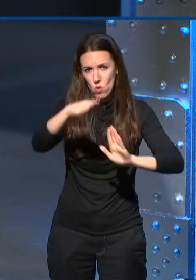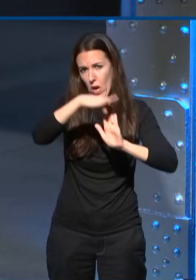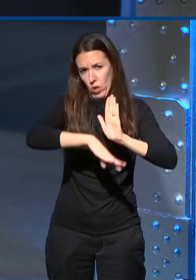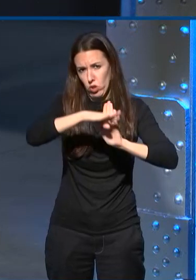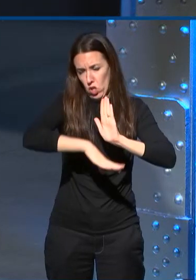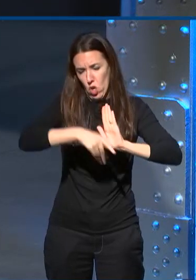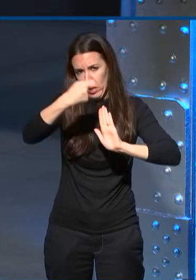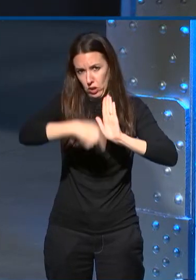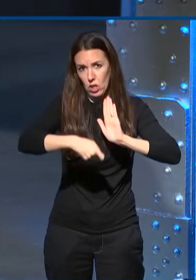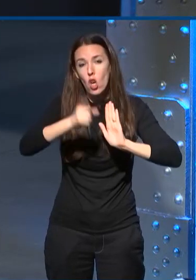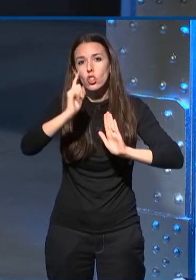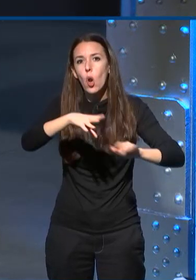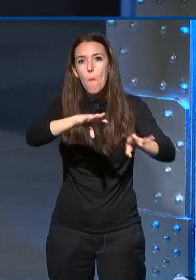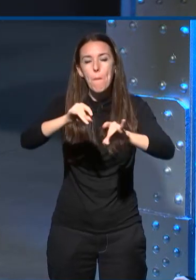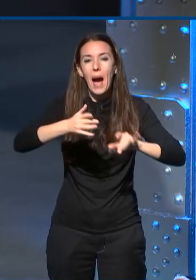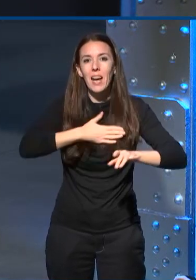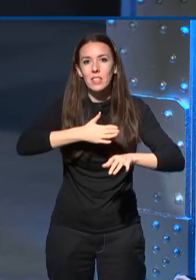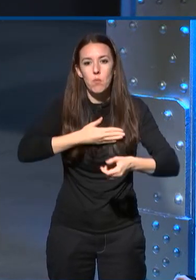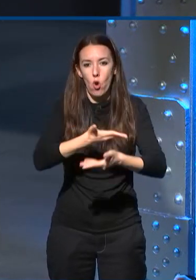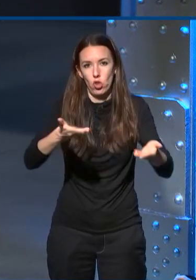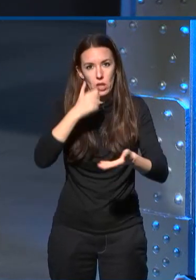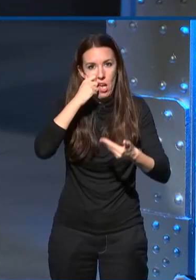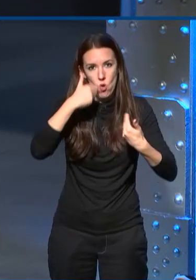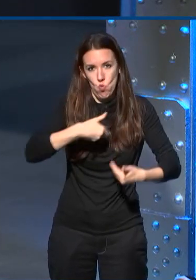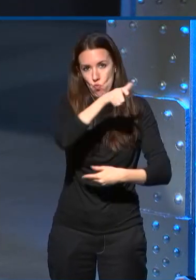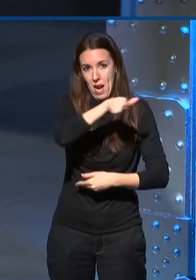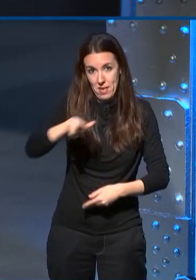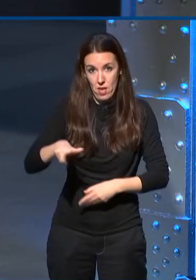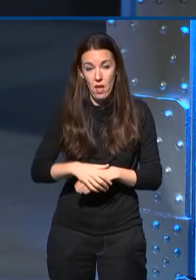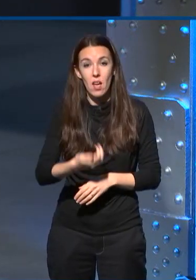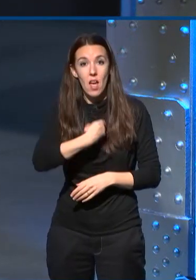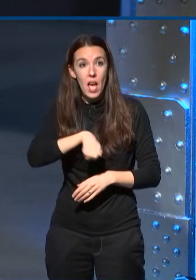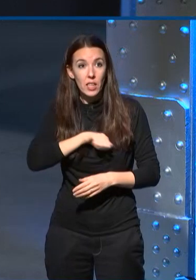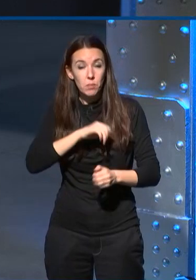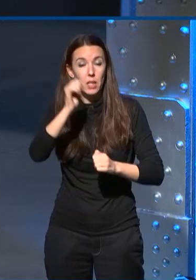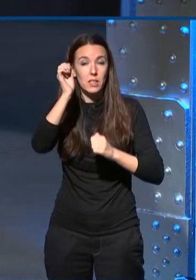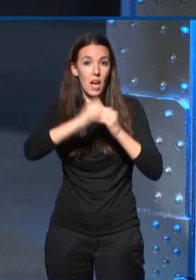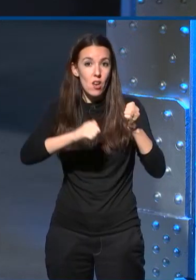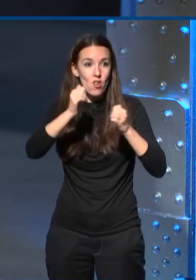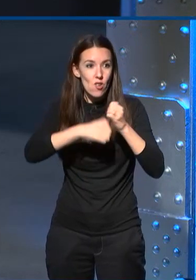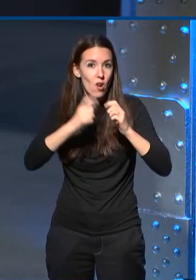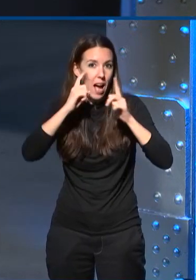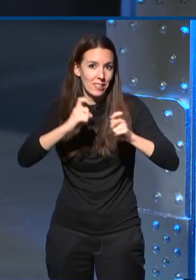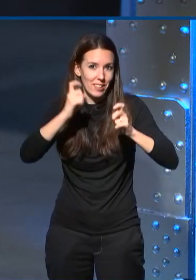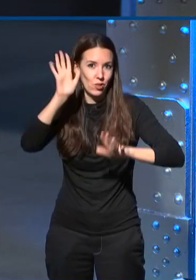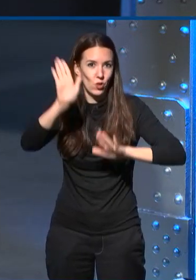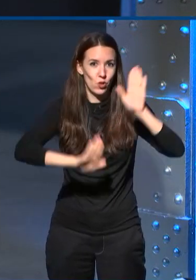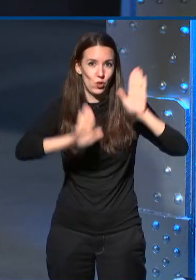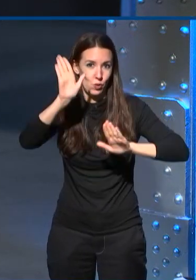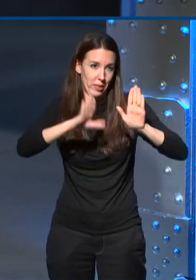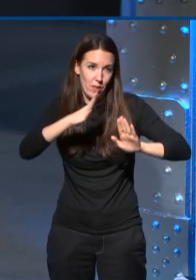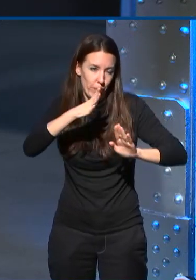algo patrimonio de la humanidad, ¿no? En España una de las rocas creo que intentó salir a subasta por una serie de